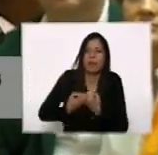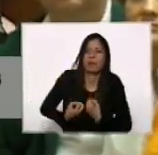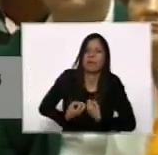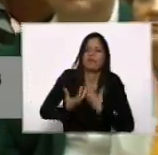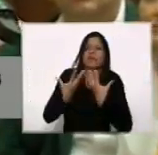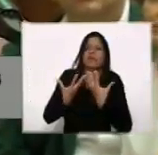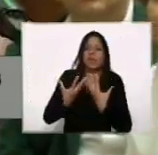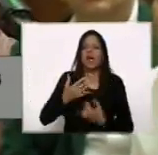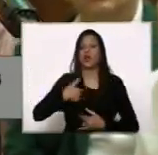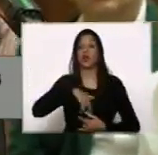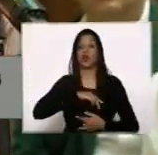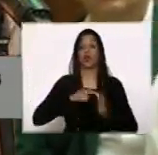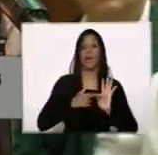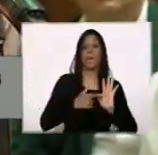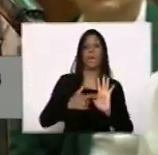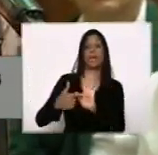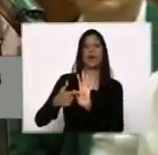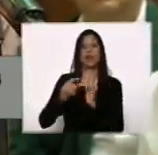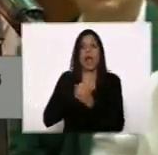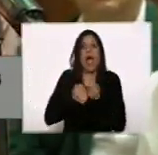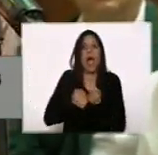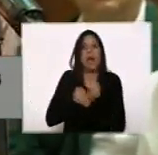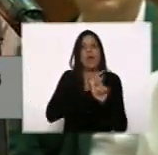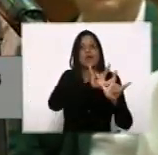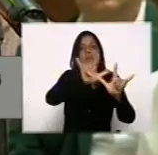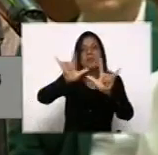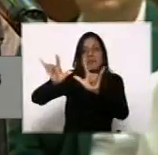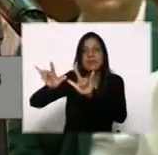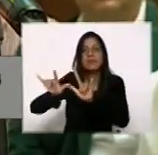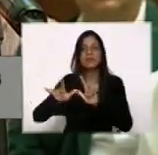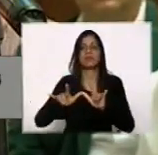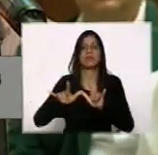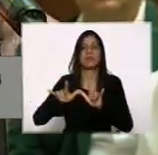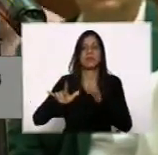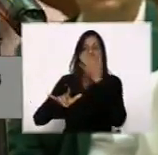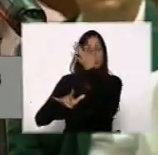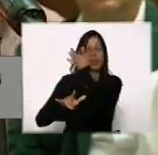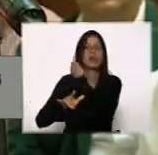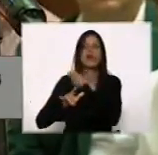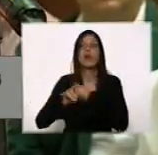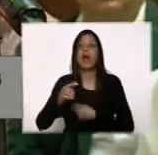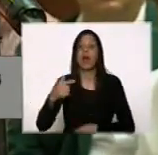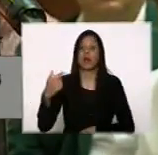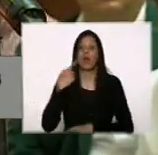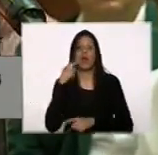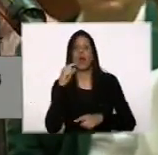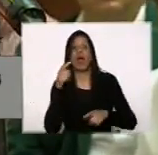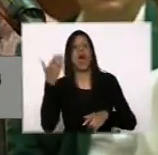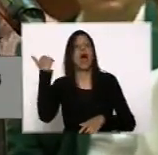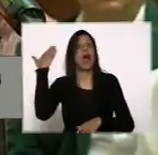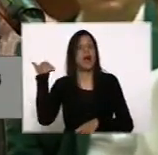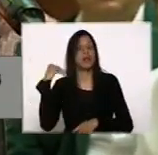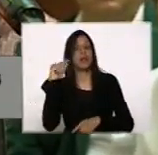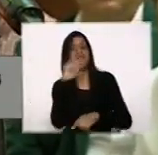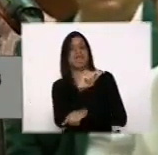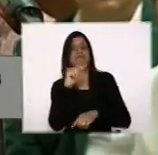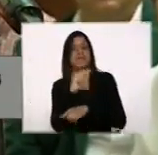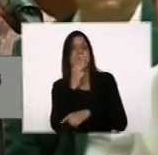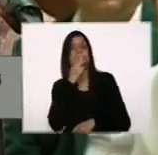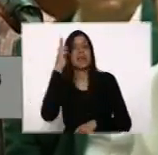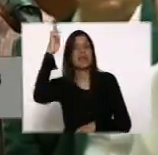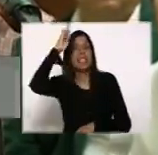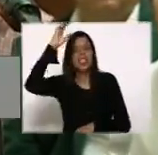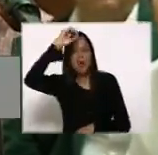nosotros queremos transmitir a nosotras y nosotros, que nos han llamado salvajes, que nos han llamado